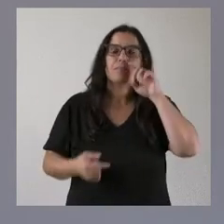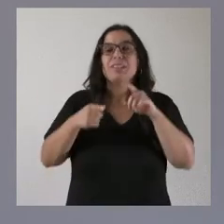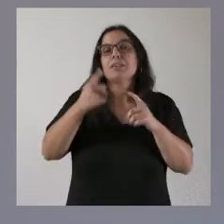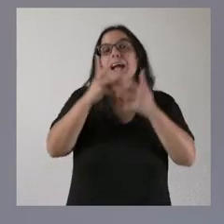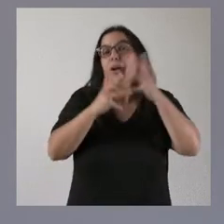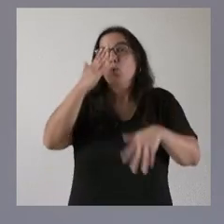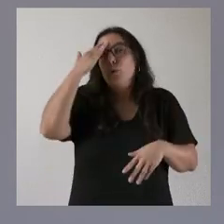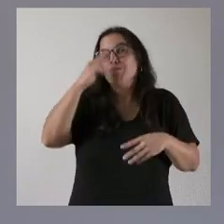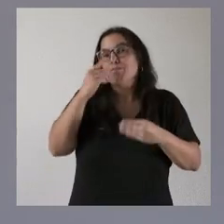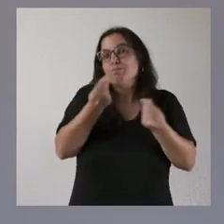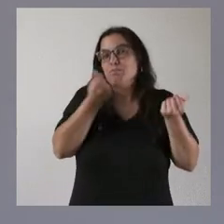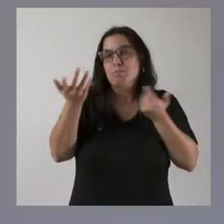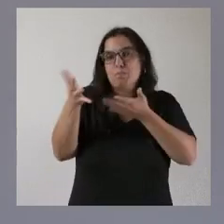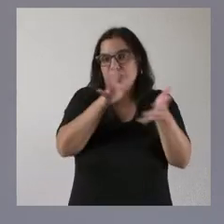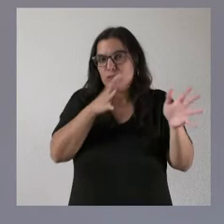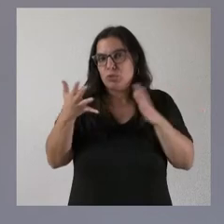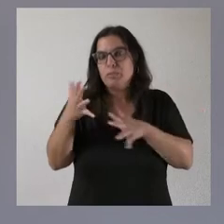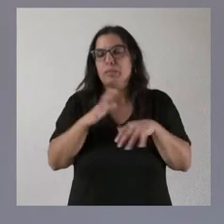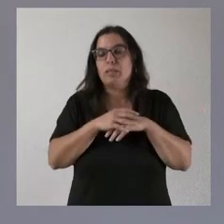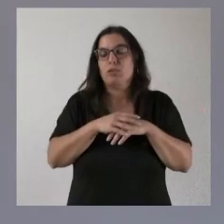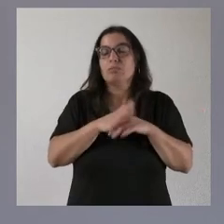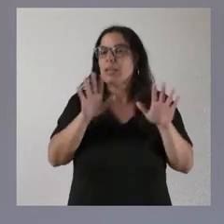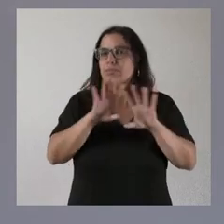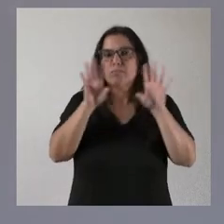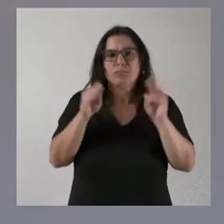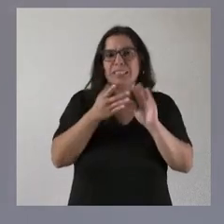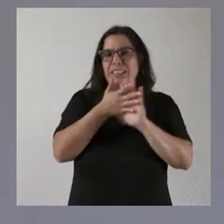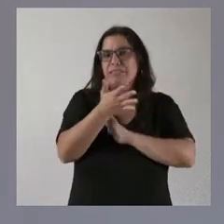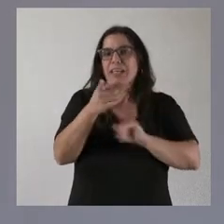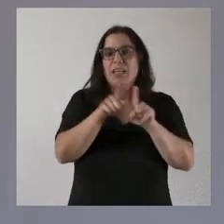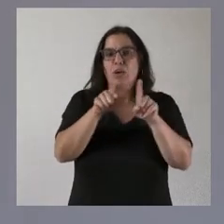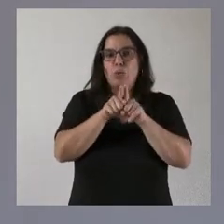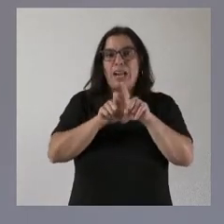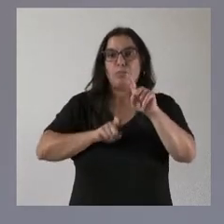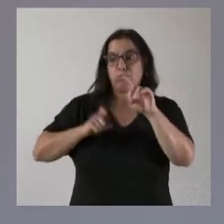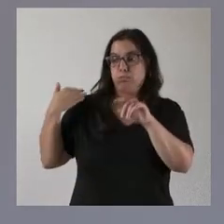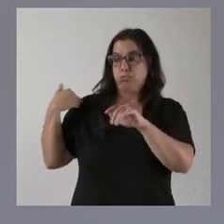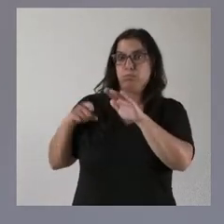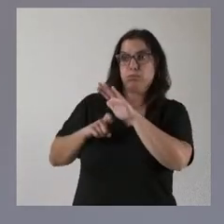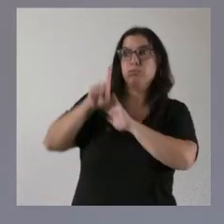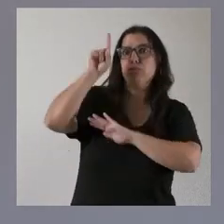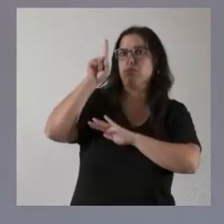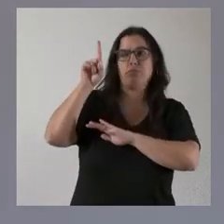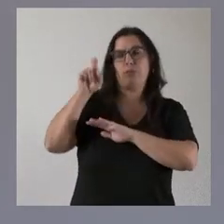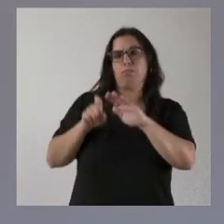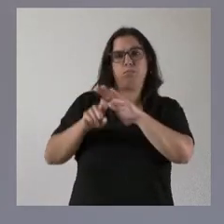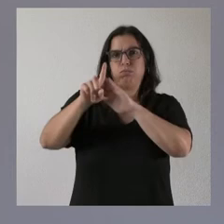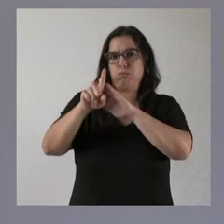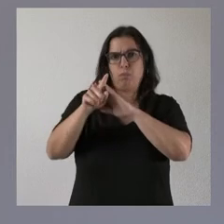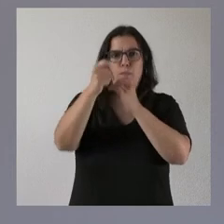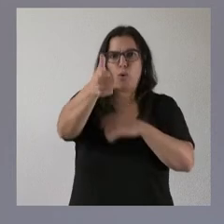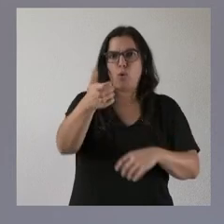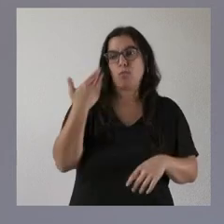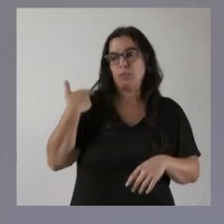que en todo caso supone una reducción muy importante del crecimiento respecto de lo que hemos vivido tengan ustedes en cuenta que venimos de un crecimiento